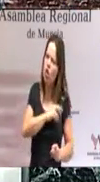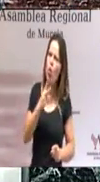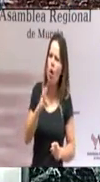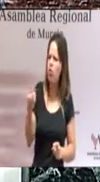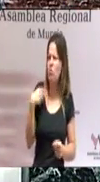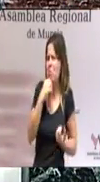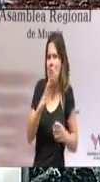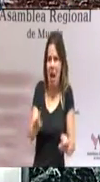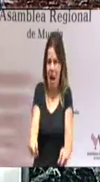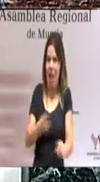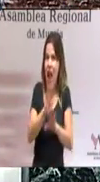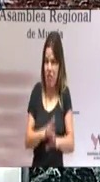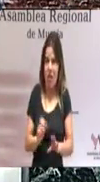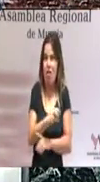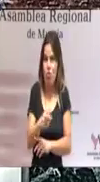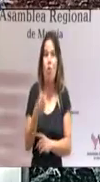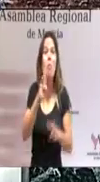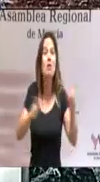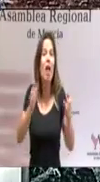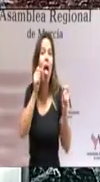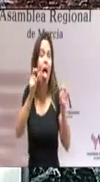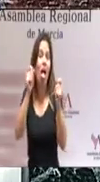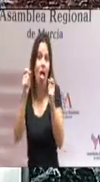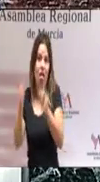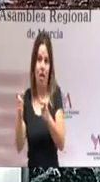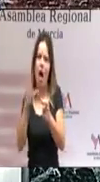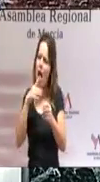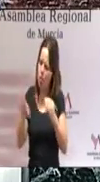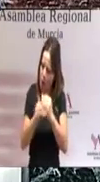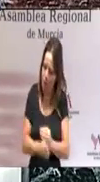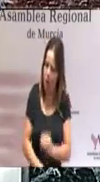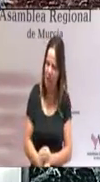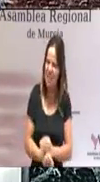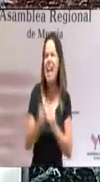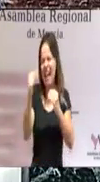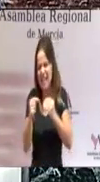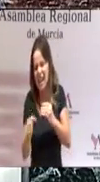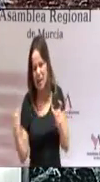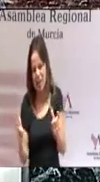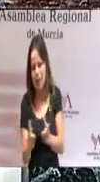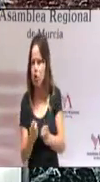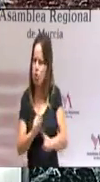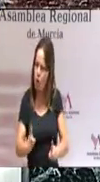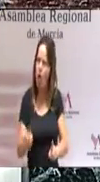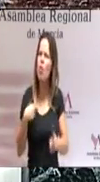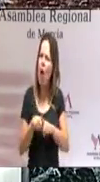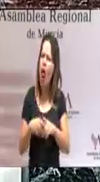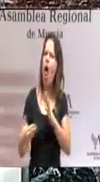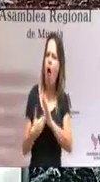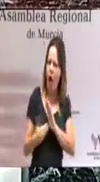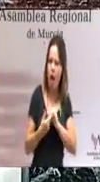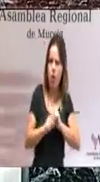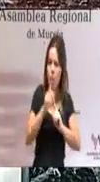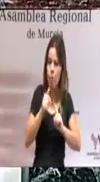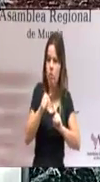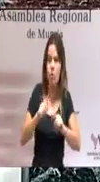sirve para nada, al final se paga, la gente se da cuenta. Vamos a sumar, no lo siga restando, no siga restando, no siga bloqueando, eso no conduce a